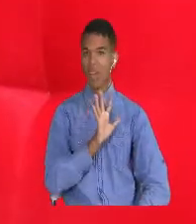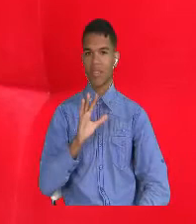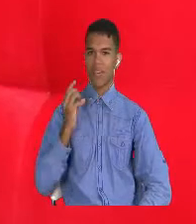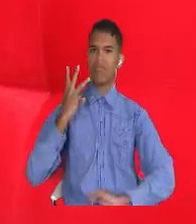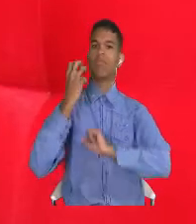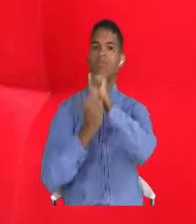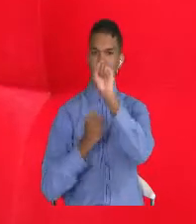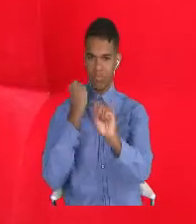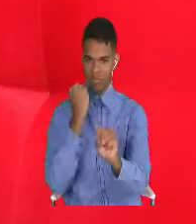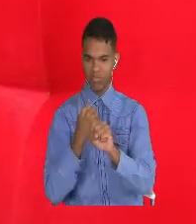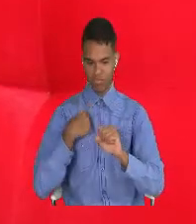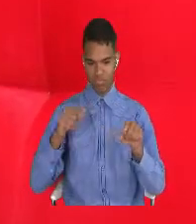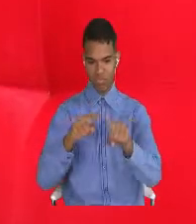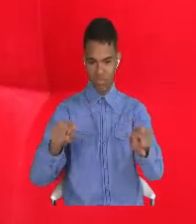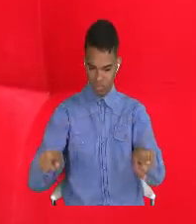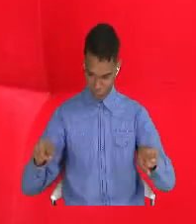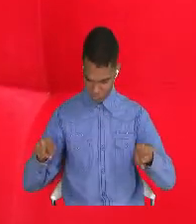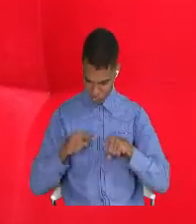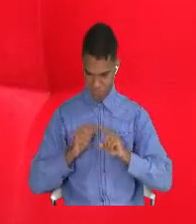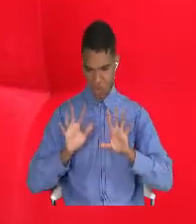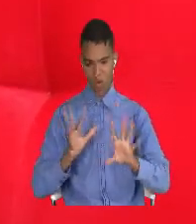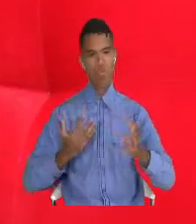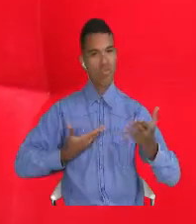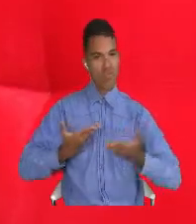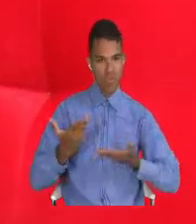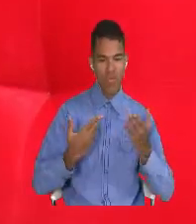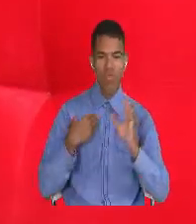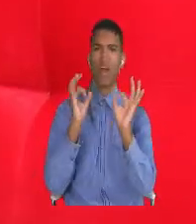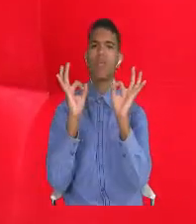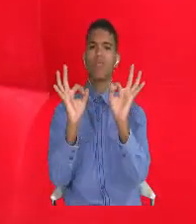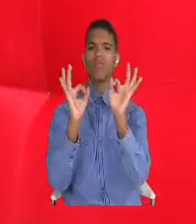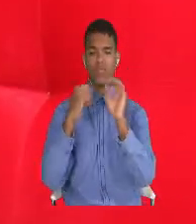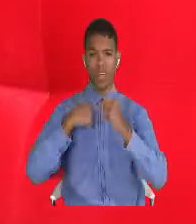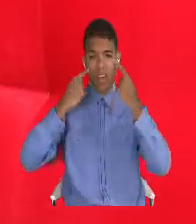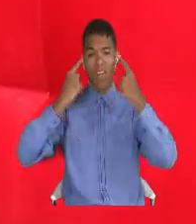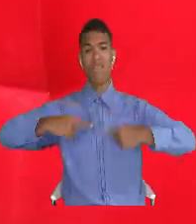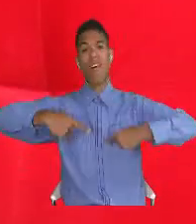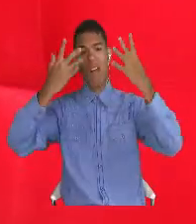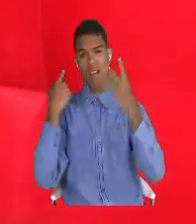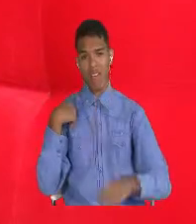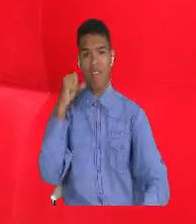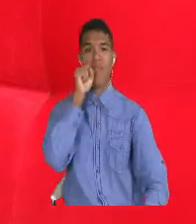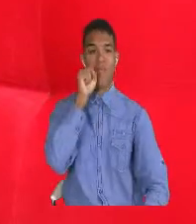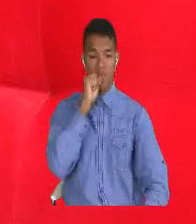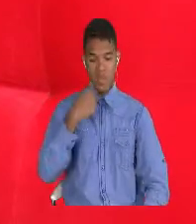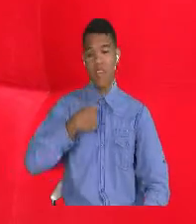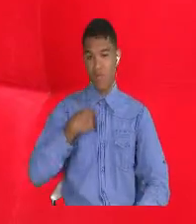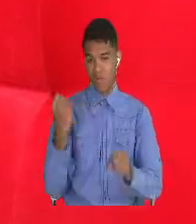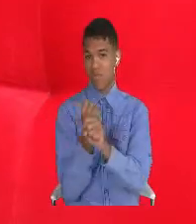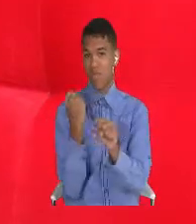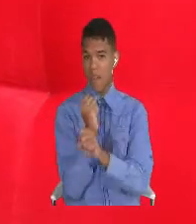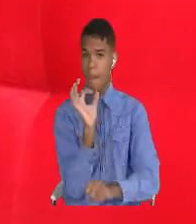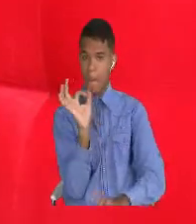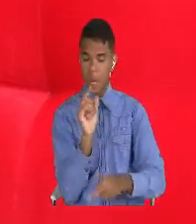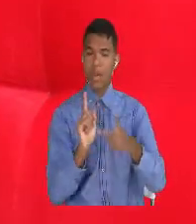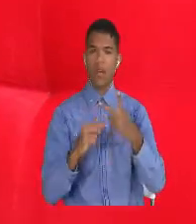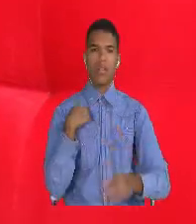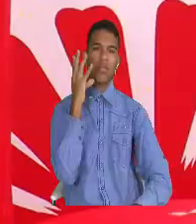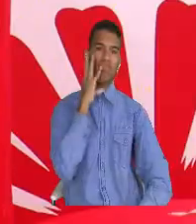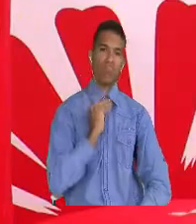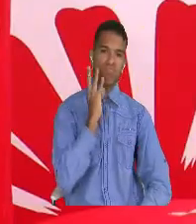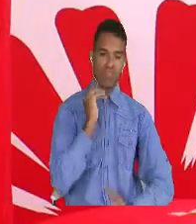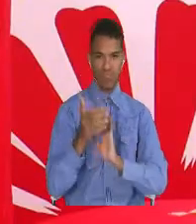Body, gracias a Dios muy bien, reconocida en la ciudad por mi trabajo, por el talento y pues aquí voy